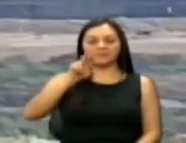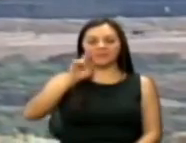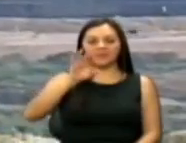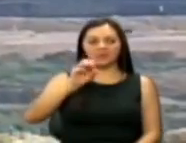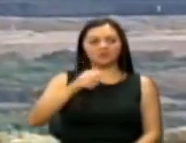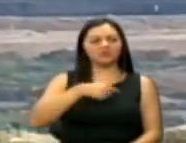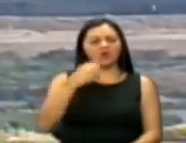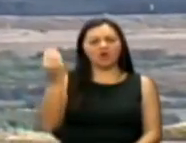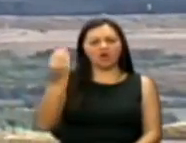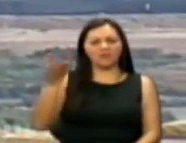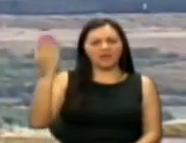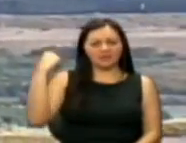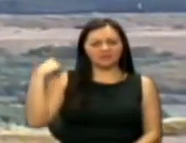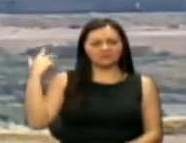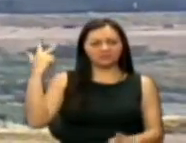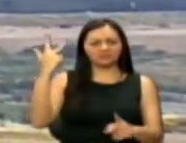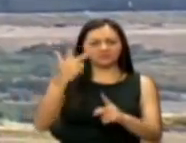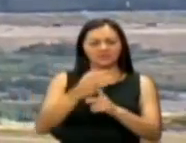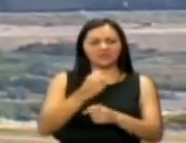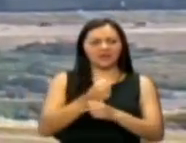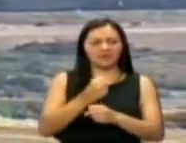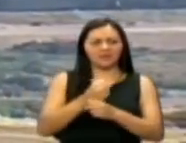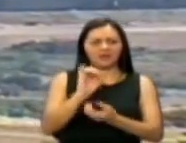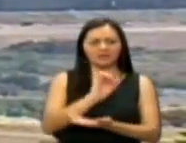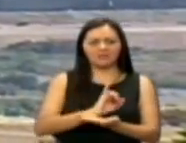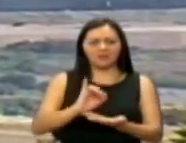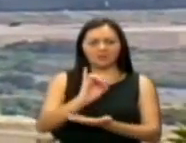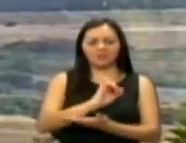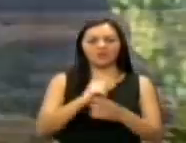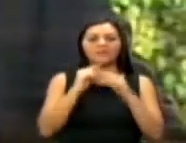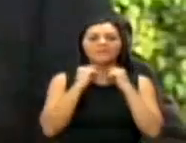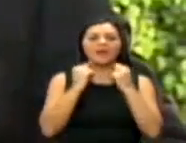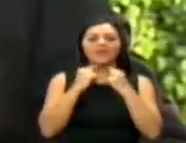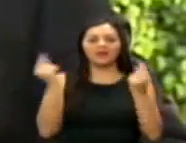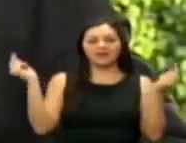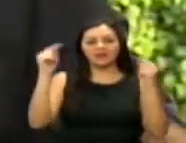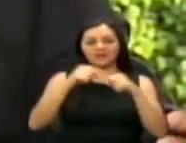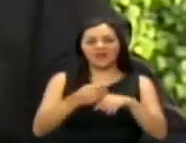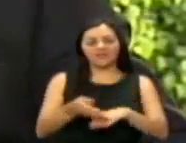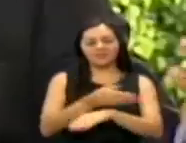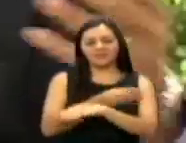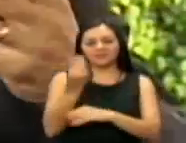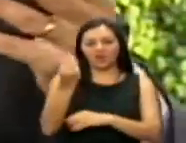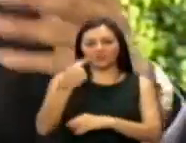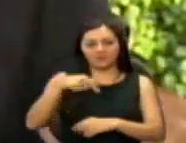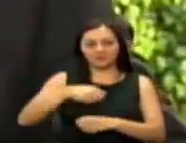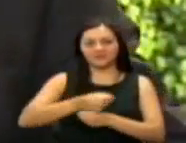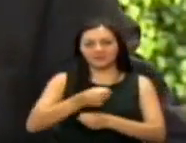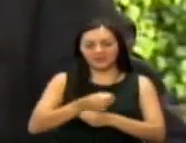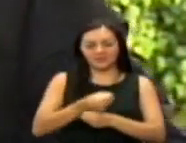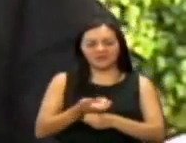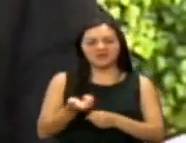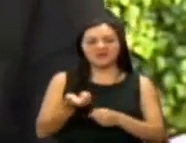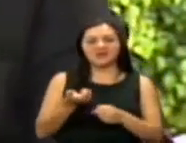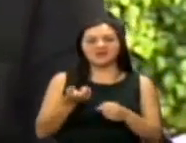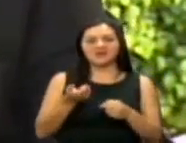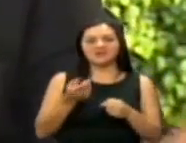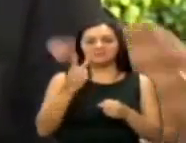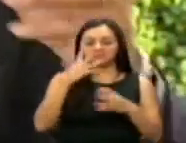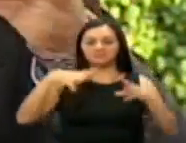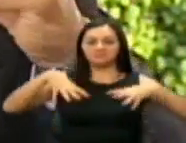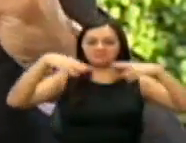tiempo, donde no he trabajado, en Ibarra, veníamos con el padre Nacho Guerra acá. Y un cantón muy bello, una ciudad muy linda. Miren esa